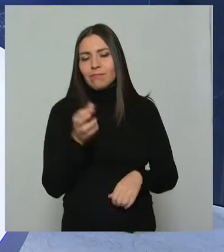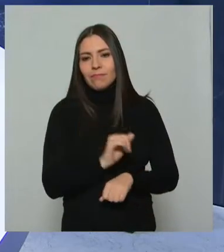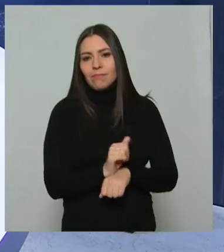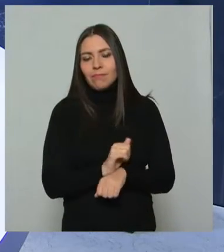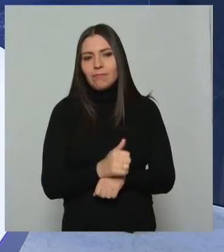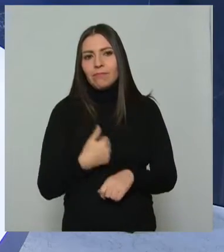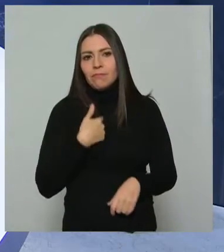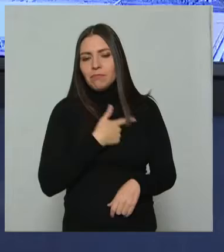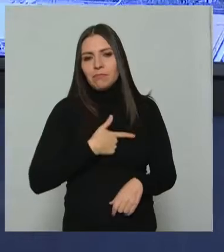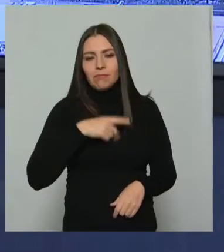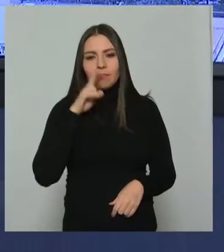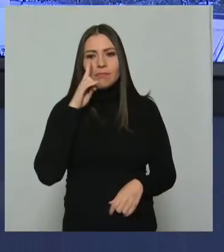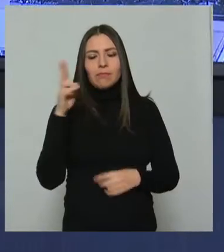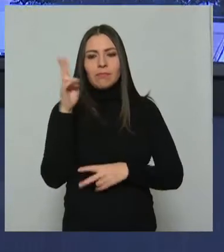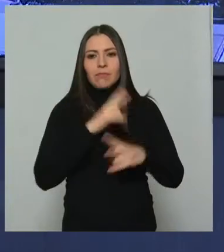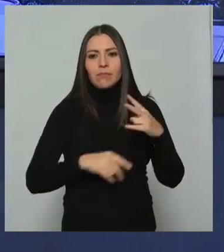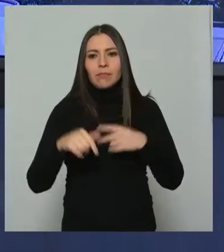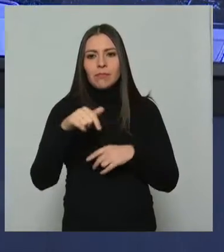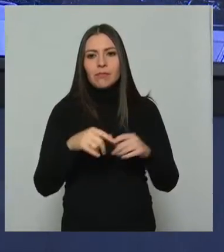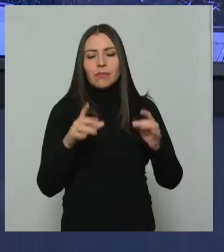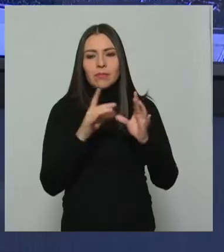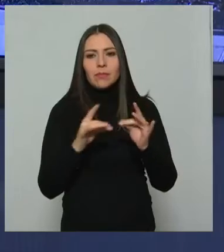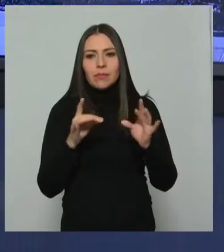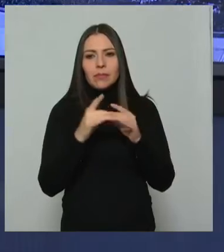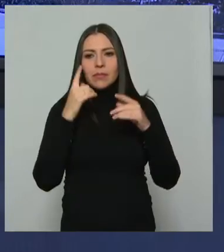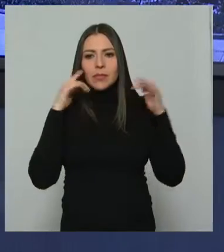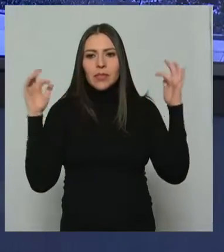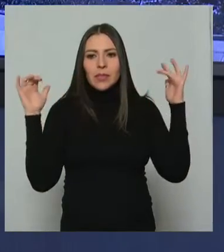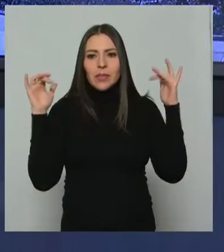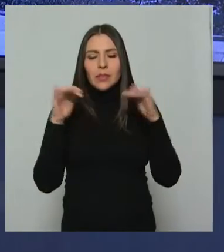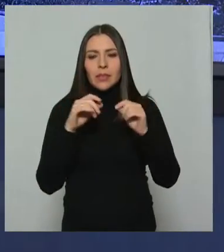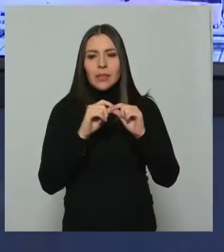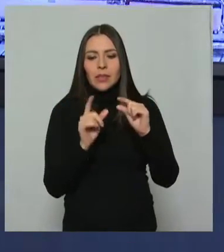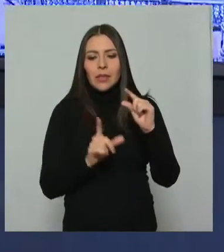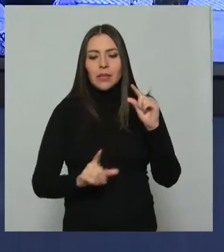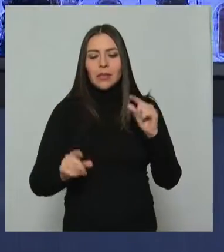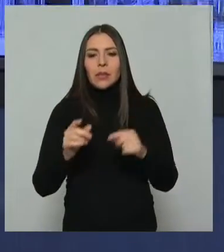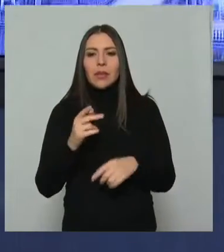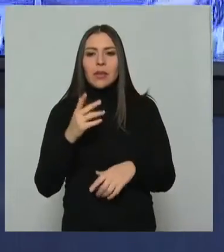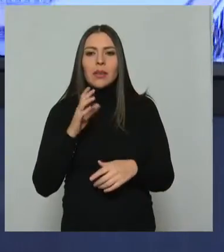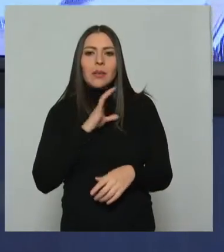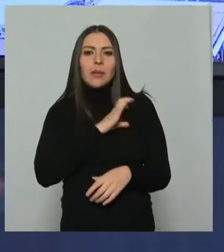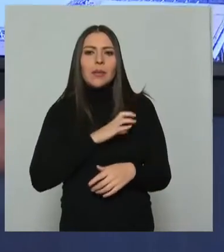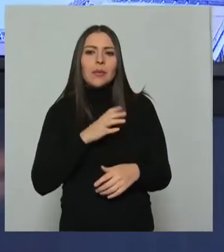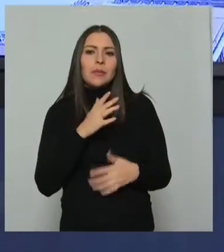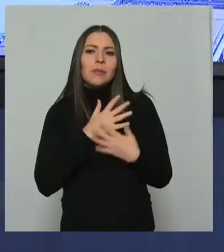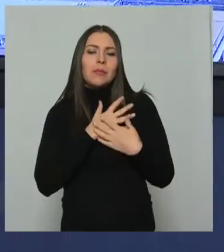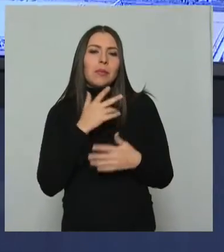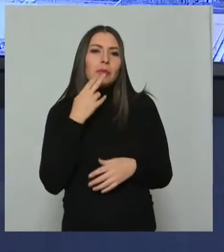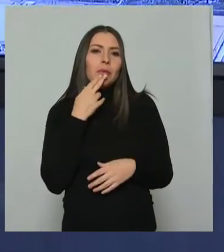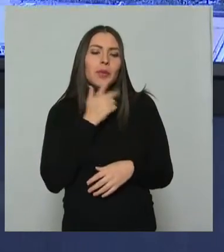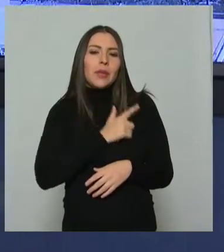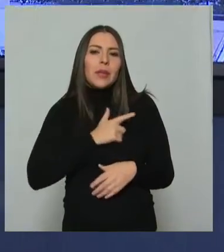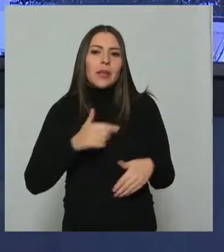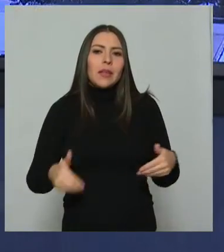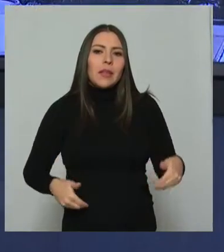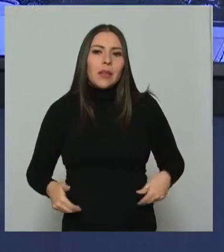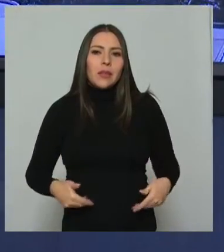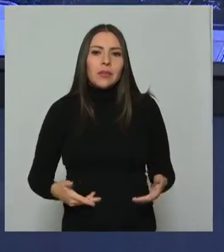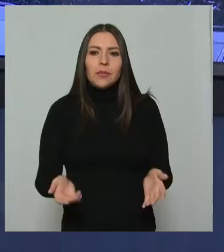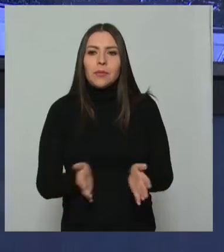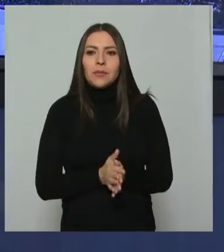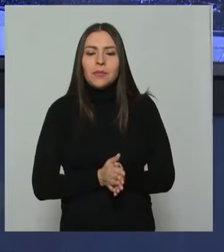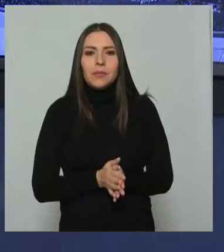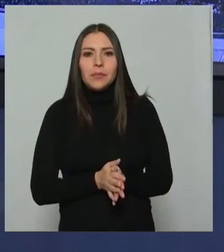verlo. Que esté aquí con lo del Encuentro Nacional Encuentro de los Amantes del Teatro. ¿Qué le pueden pedir a la vida?